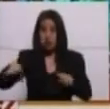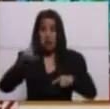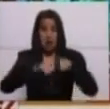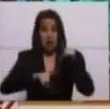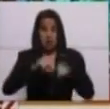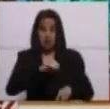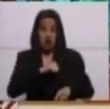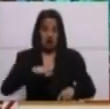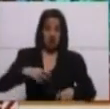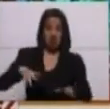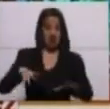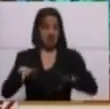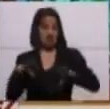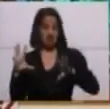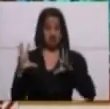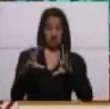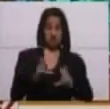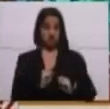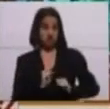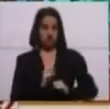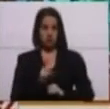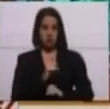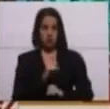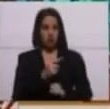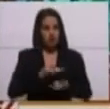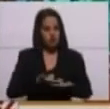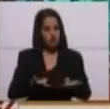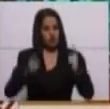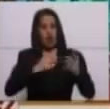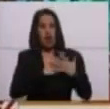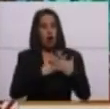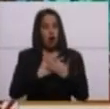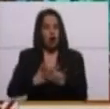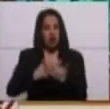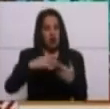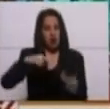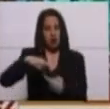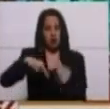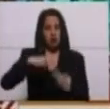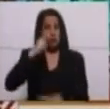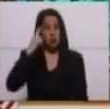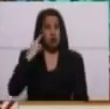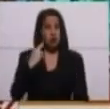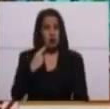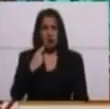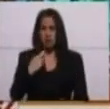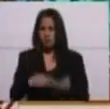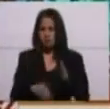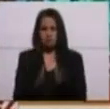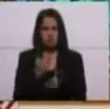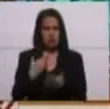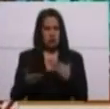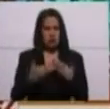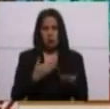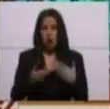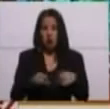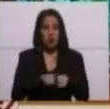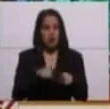personalismos. Y ponerse cada quien a la orden de la revolución bolivariana, para lo que lo necesite la revolución